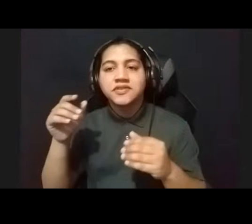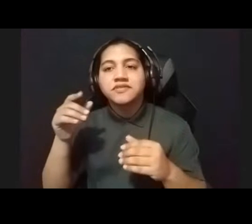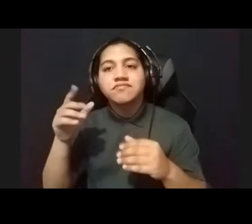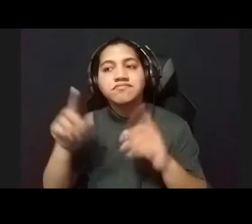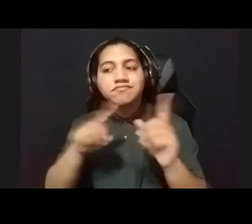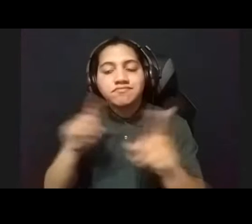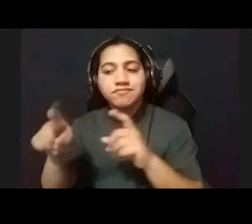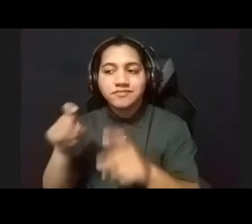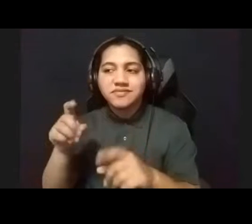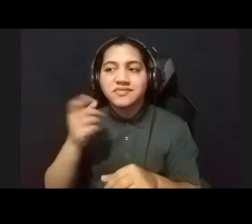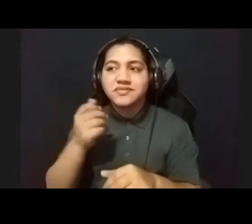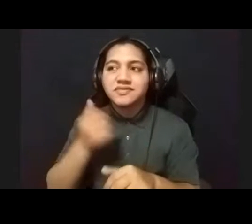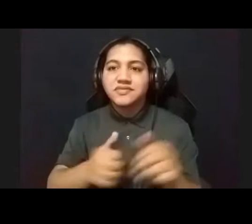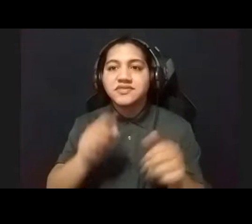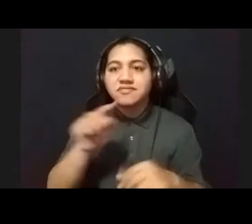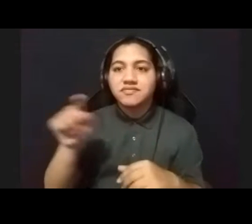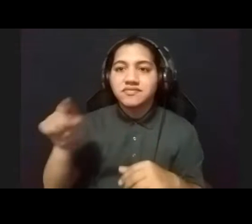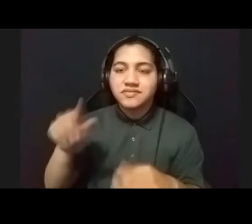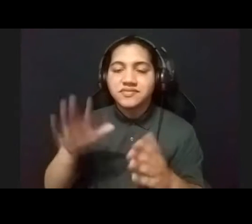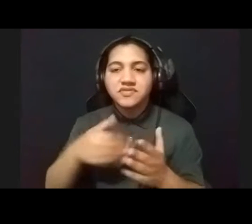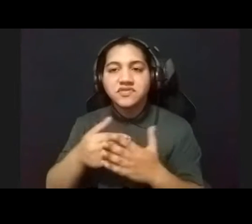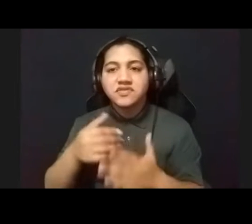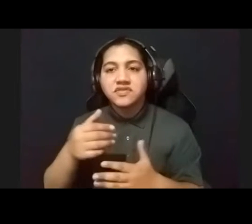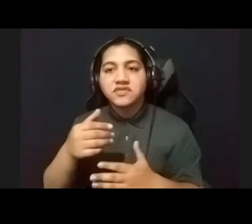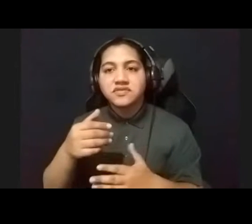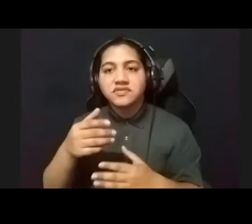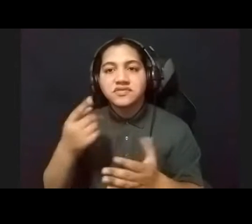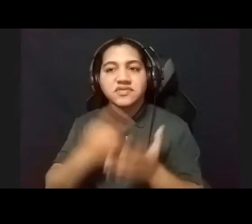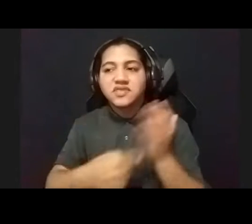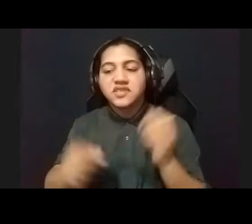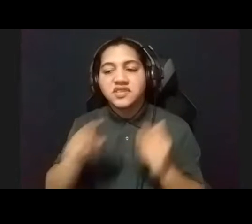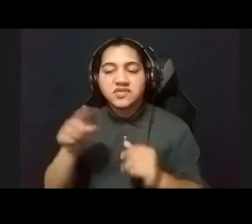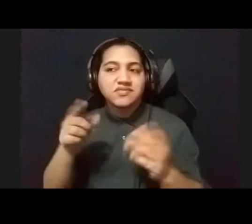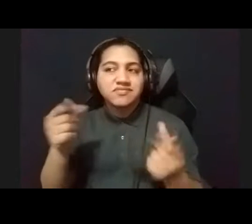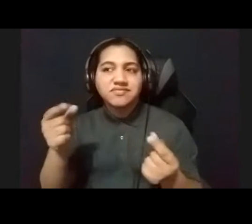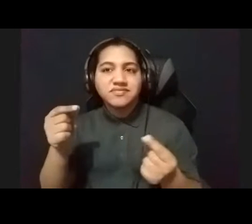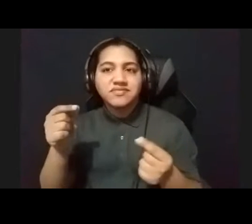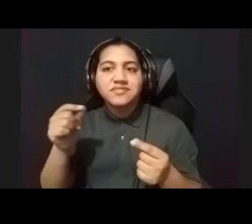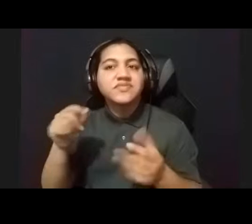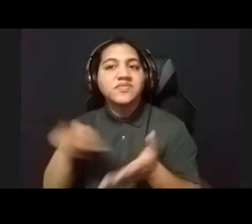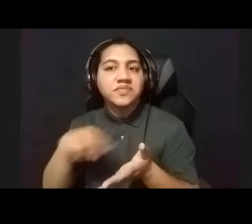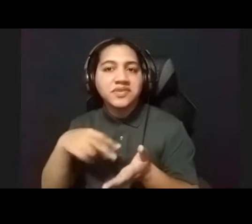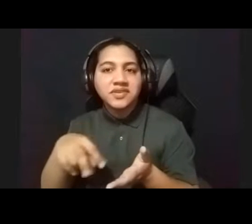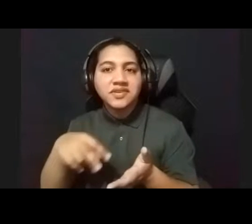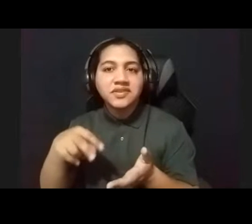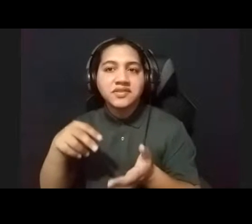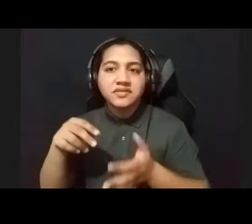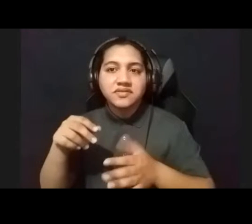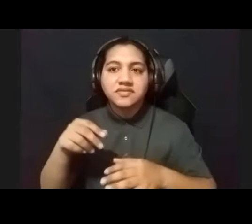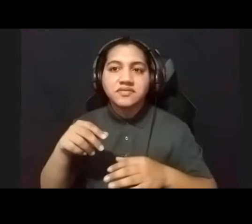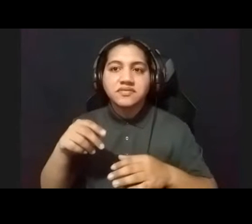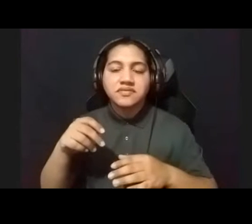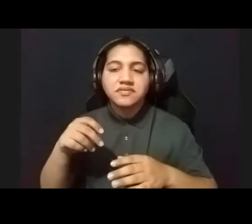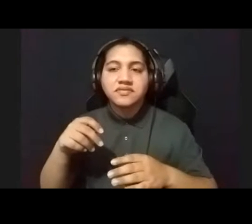preguntando a cada uno de los que va llegando qué sonido ellos van a hacer mientras estén bailando. Y entonces ella dice,